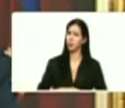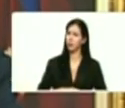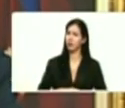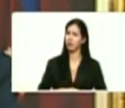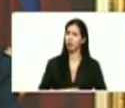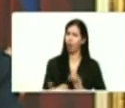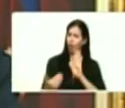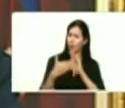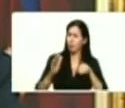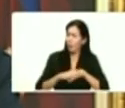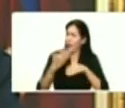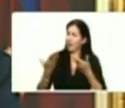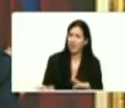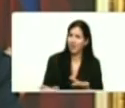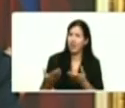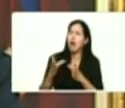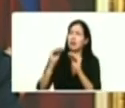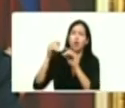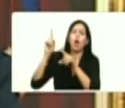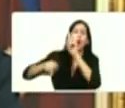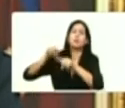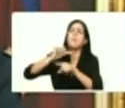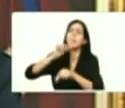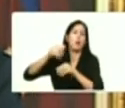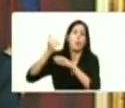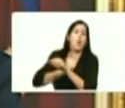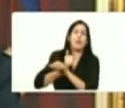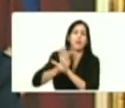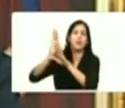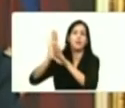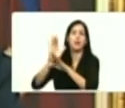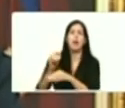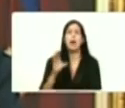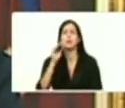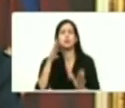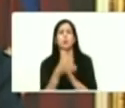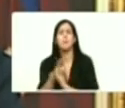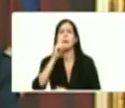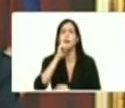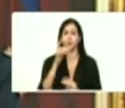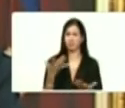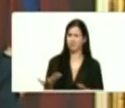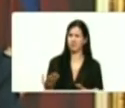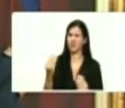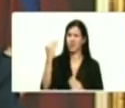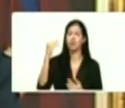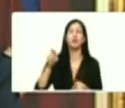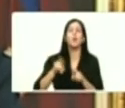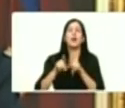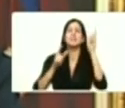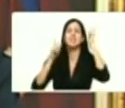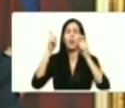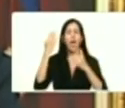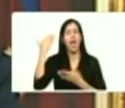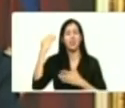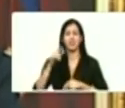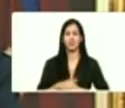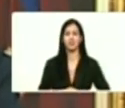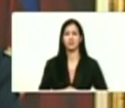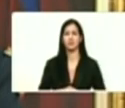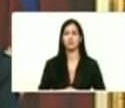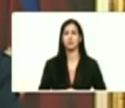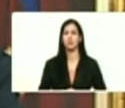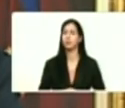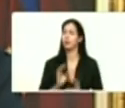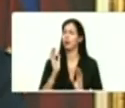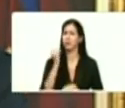pues se ha metido conmigo estaba hablando de una cosa mala ya usted se parece maduro antes lo decían de Chávez usted